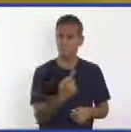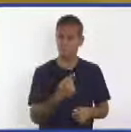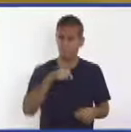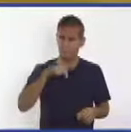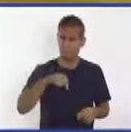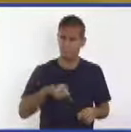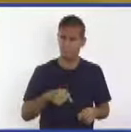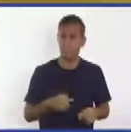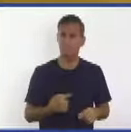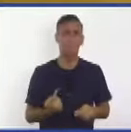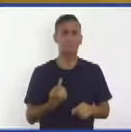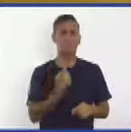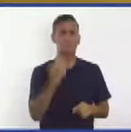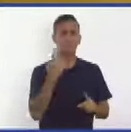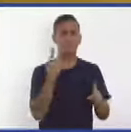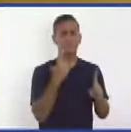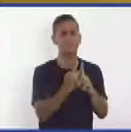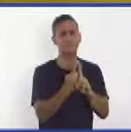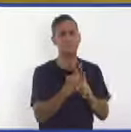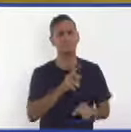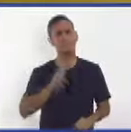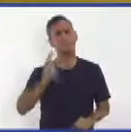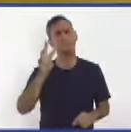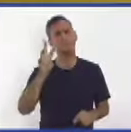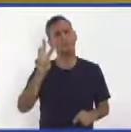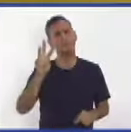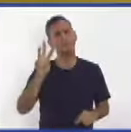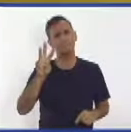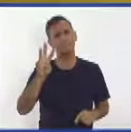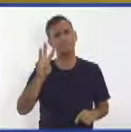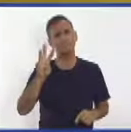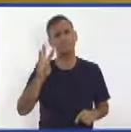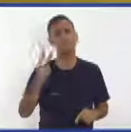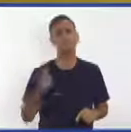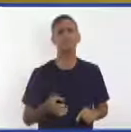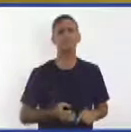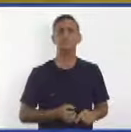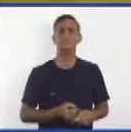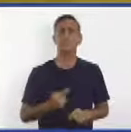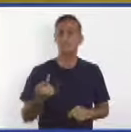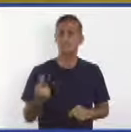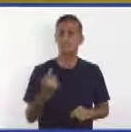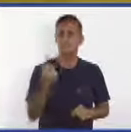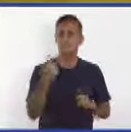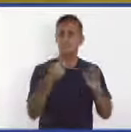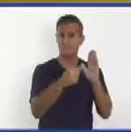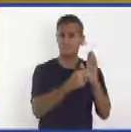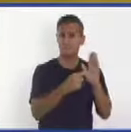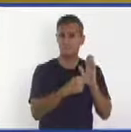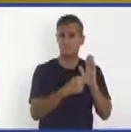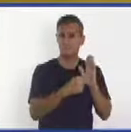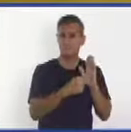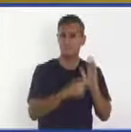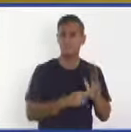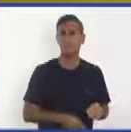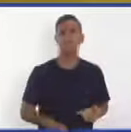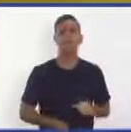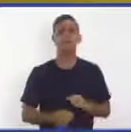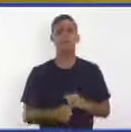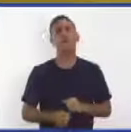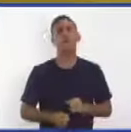queremos hacer tres solicitudes la primera de ellas está dirigida a nuestro público mayor